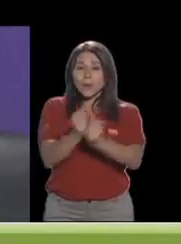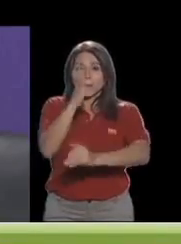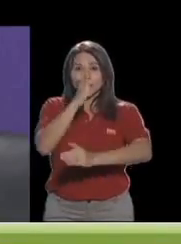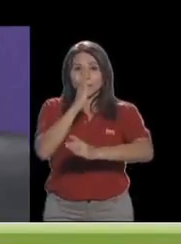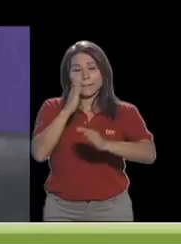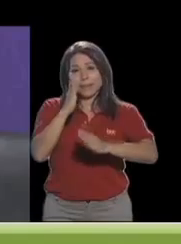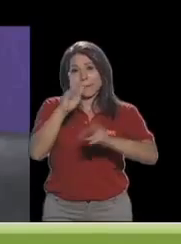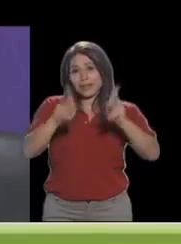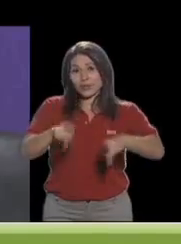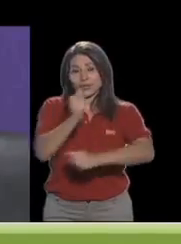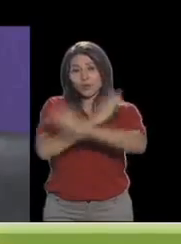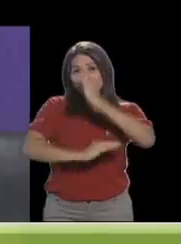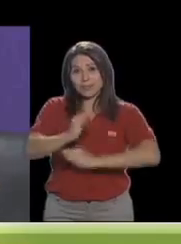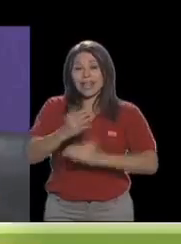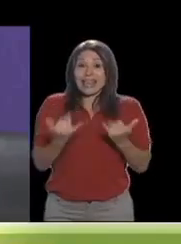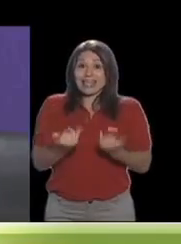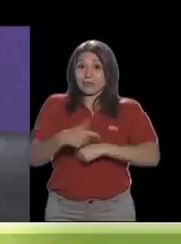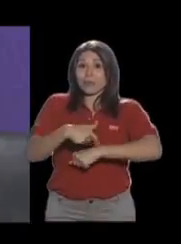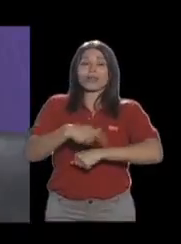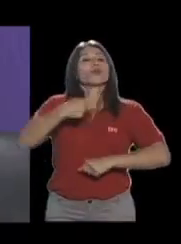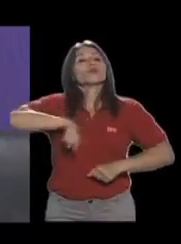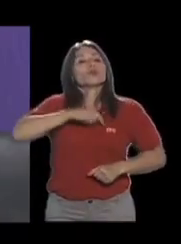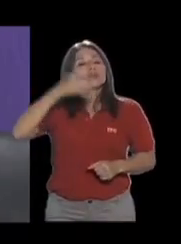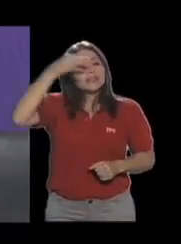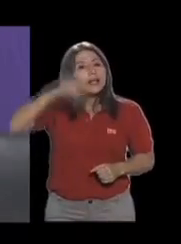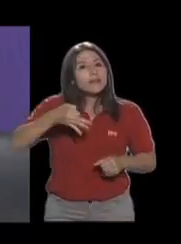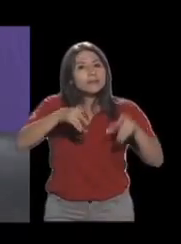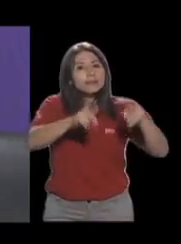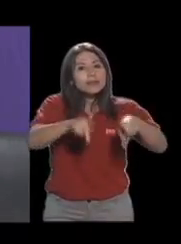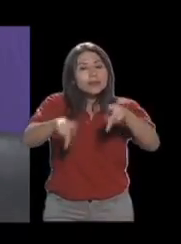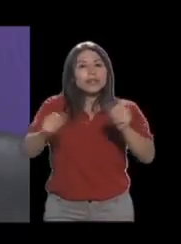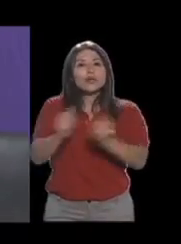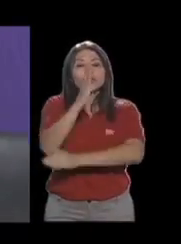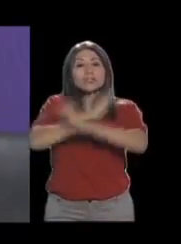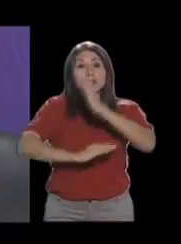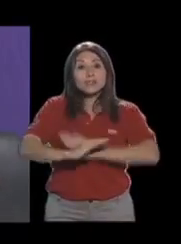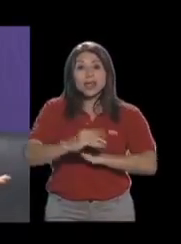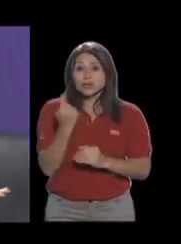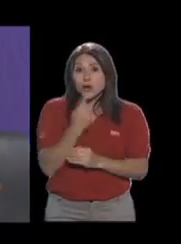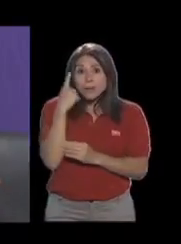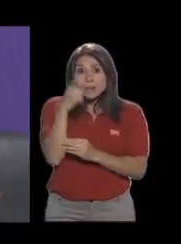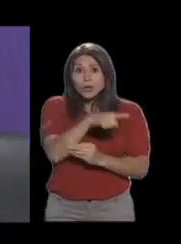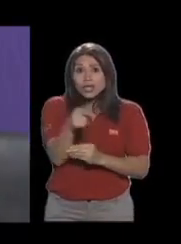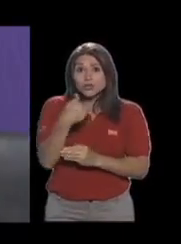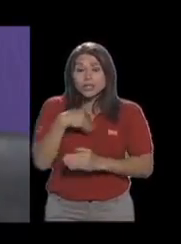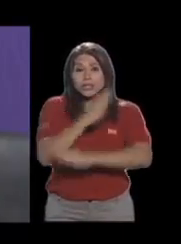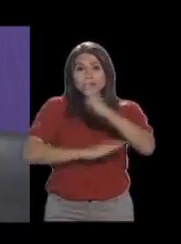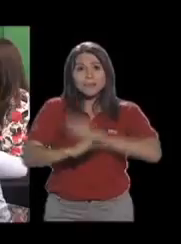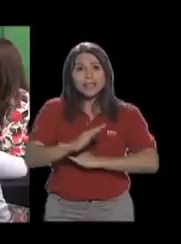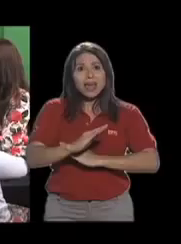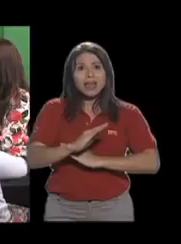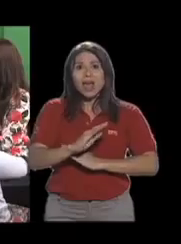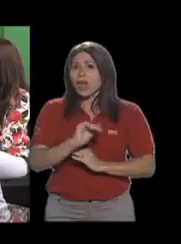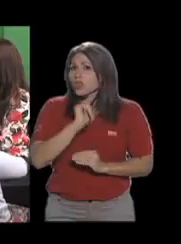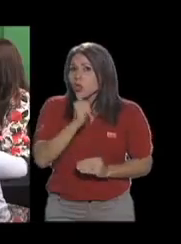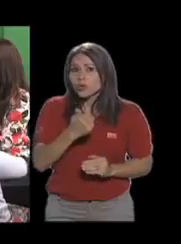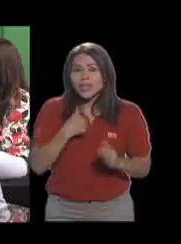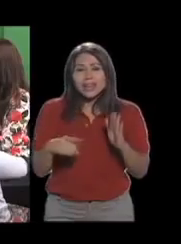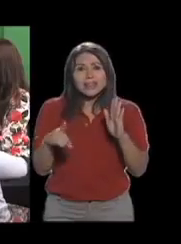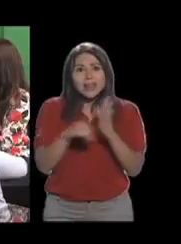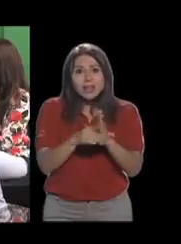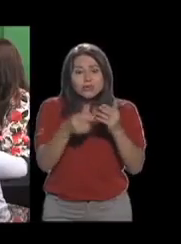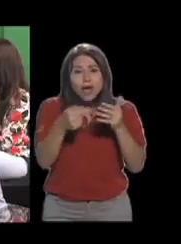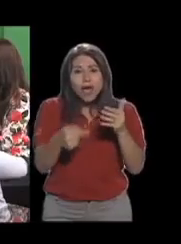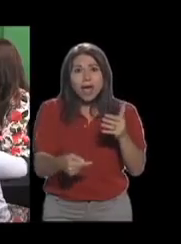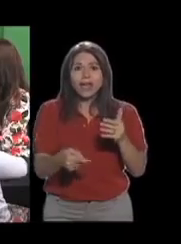Entonces estamos en un momento donde creemos que las personas con discapacidad por su sola condición no tendrán derecho a... Claro, aquí yo no estoy diciendo de que